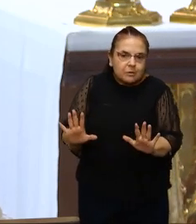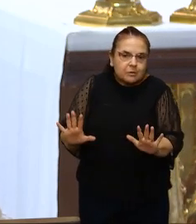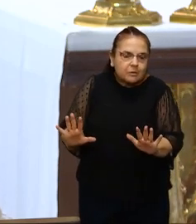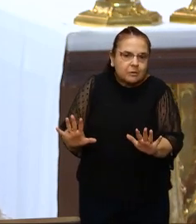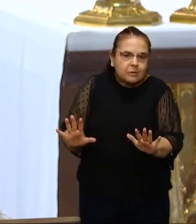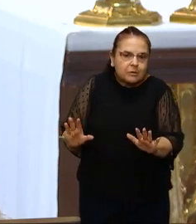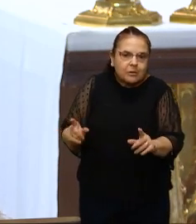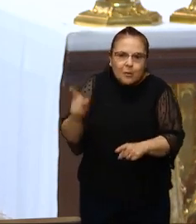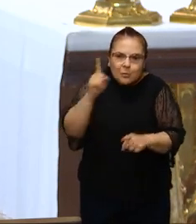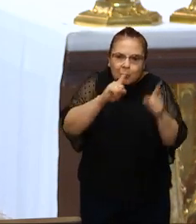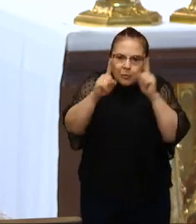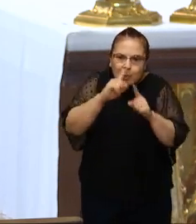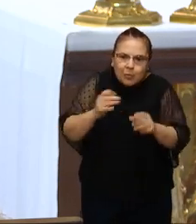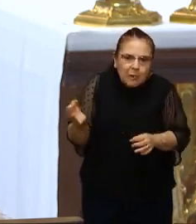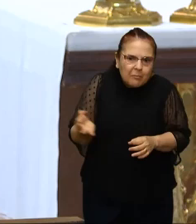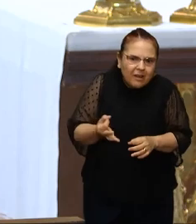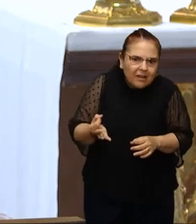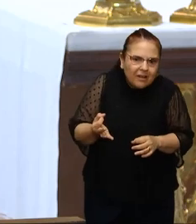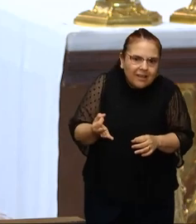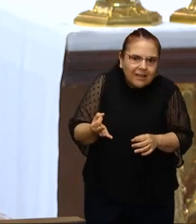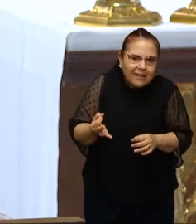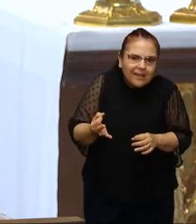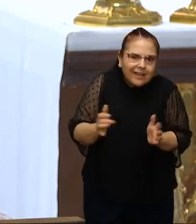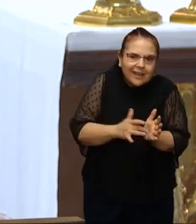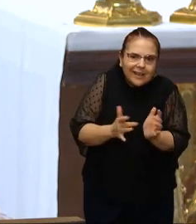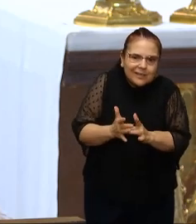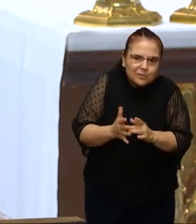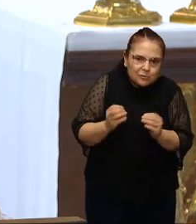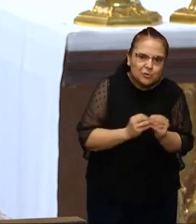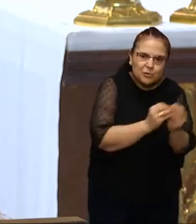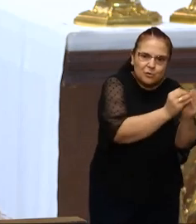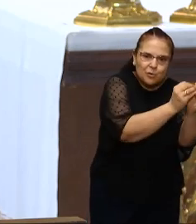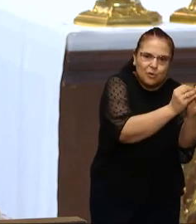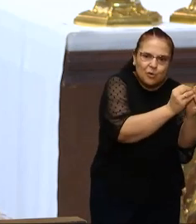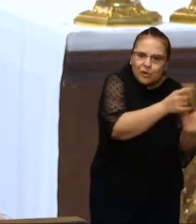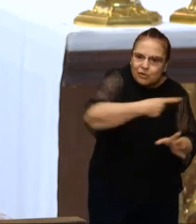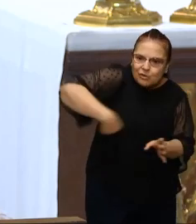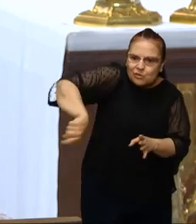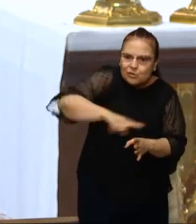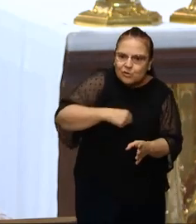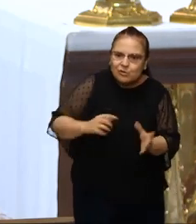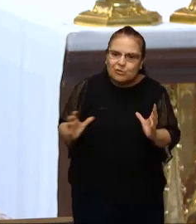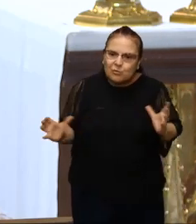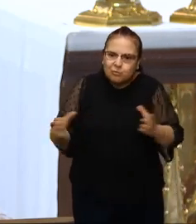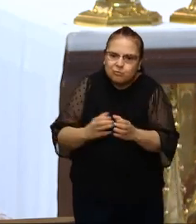Jesús, sino si no está con nosotros. Que